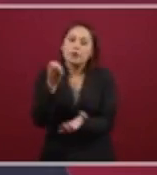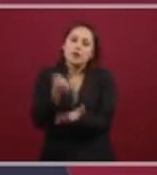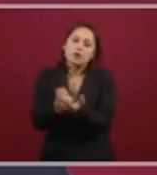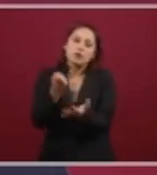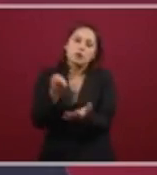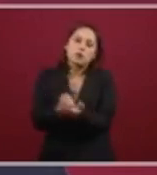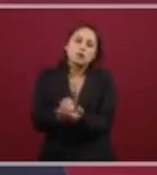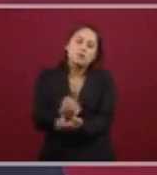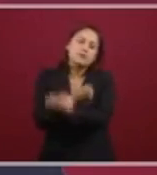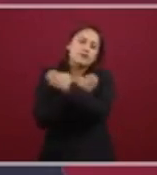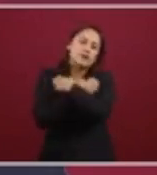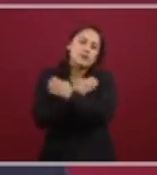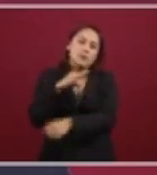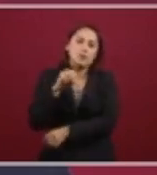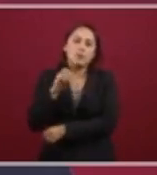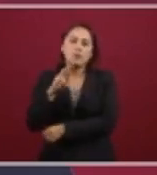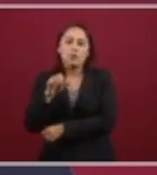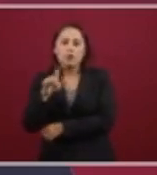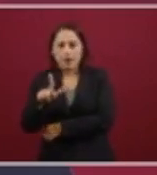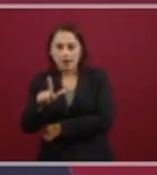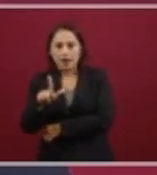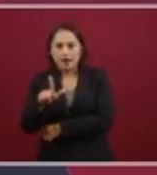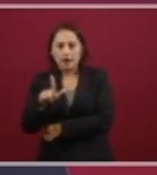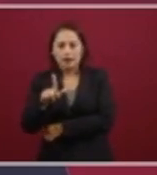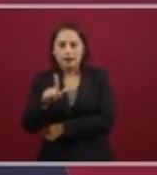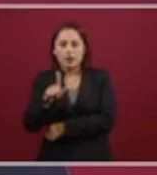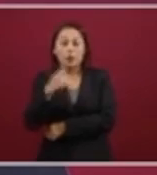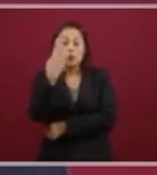el modelo alternativo, que es lo que yo propongo,